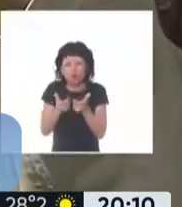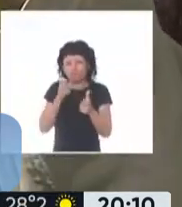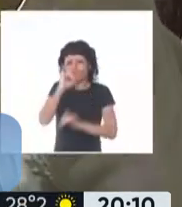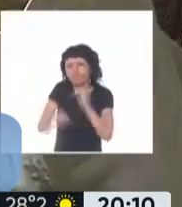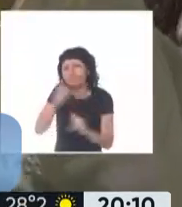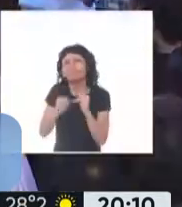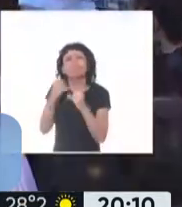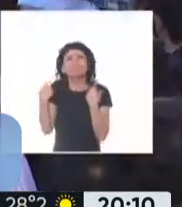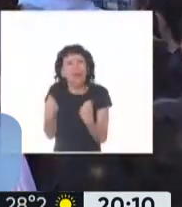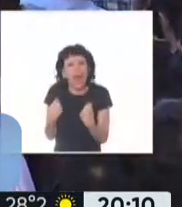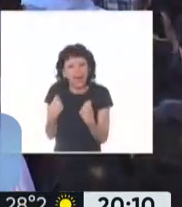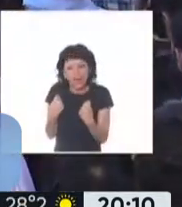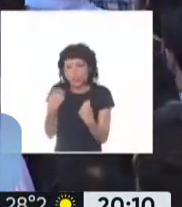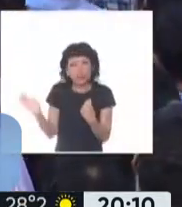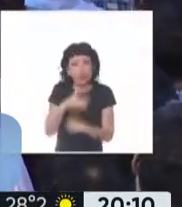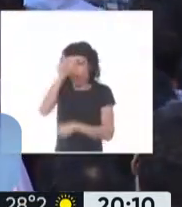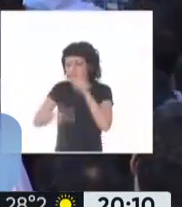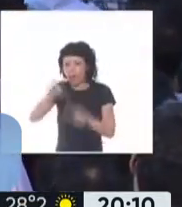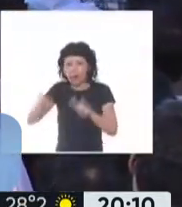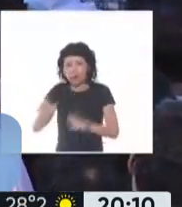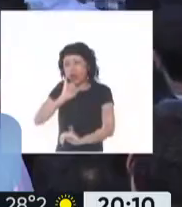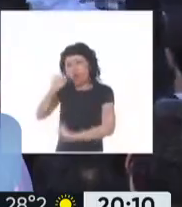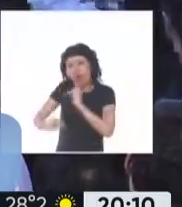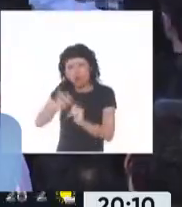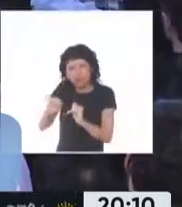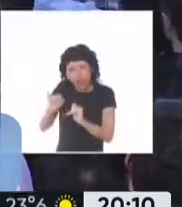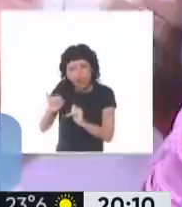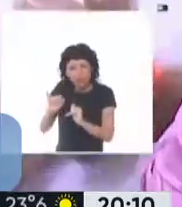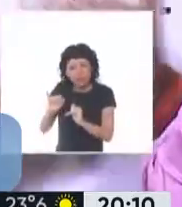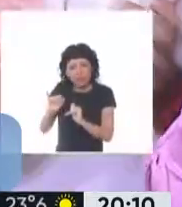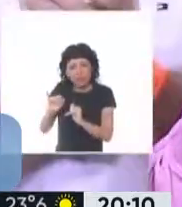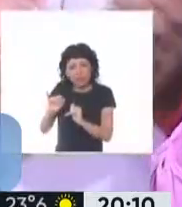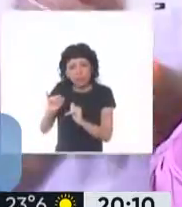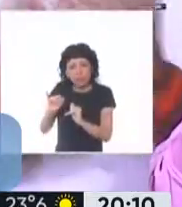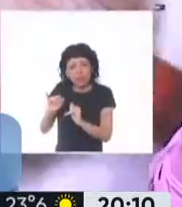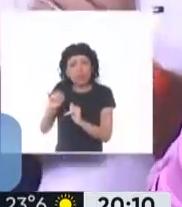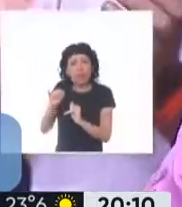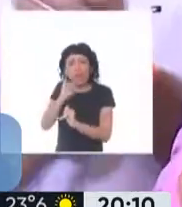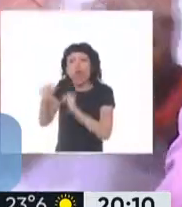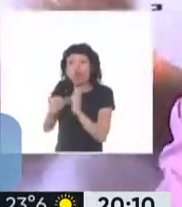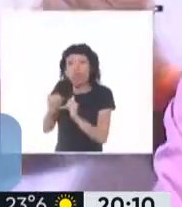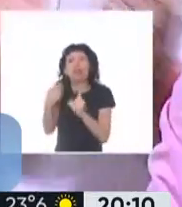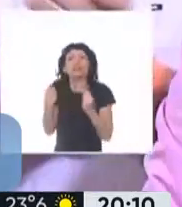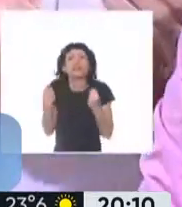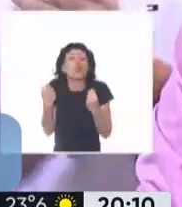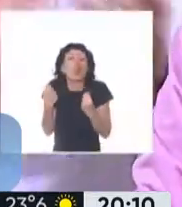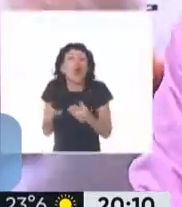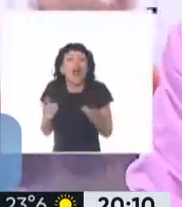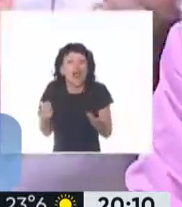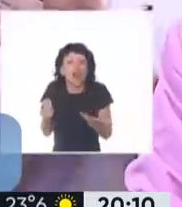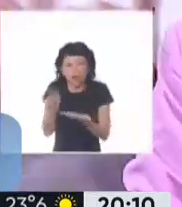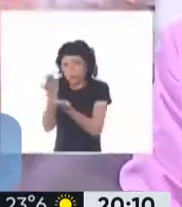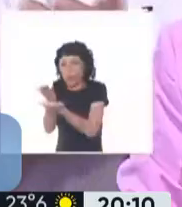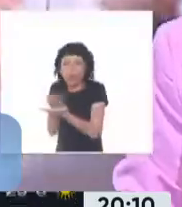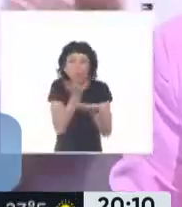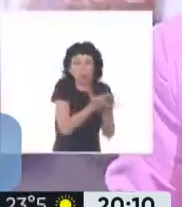Intentaron contarle a cada argentino y a cada argentina cuál era y cuál es el